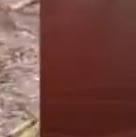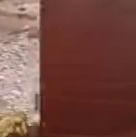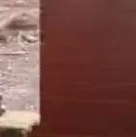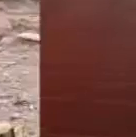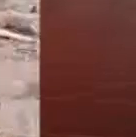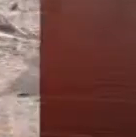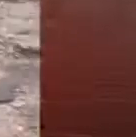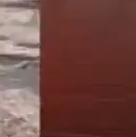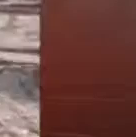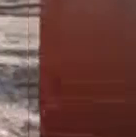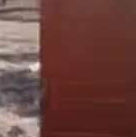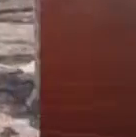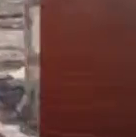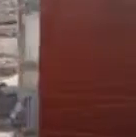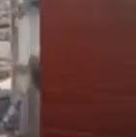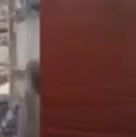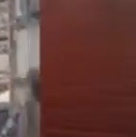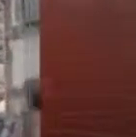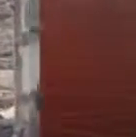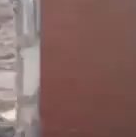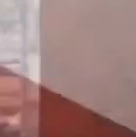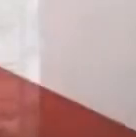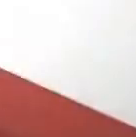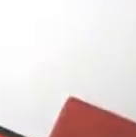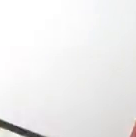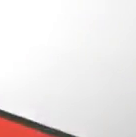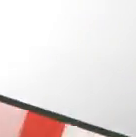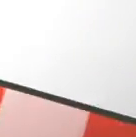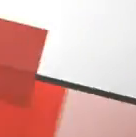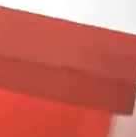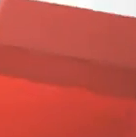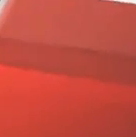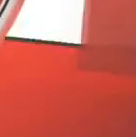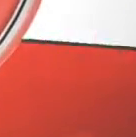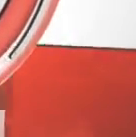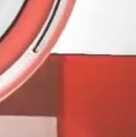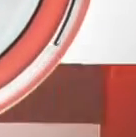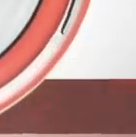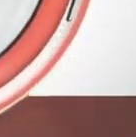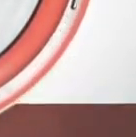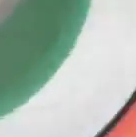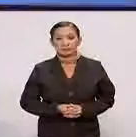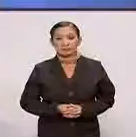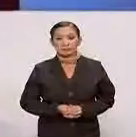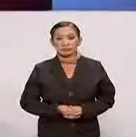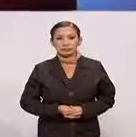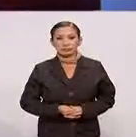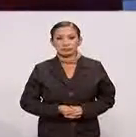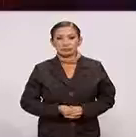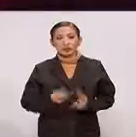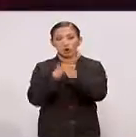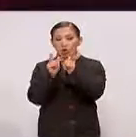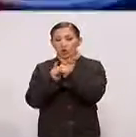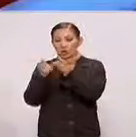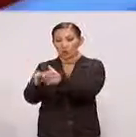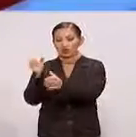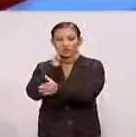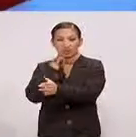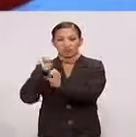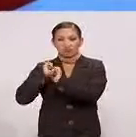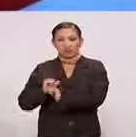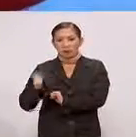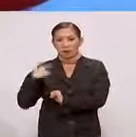Vamos a una pausa Esto es México Un grupo de senadores